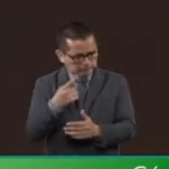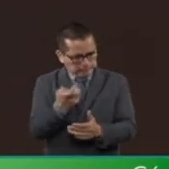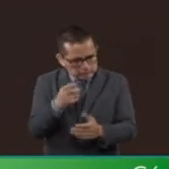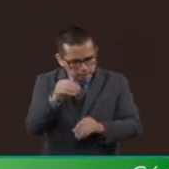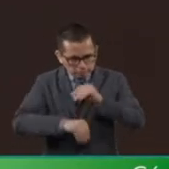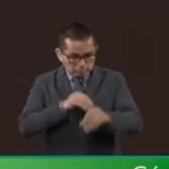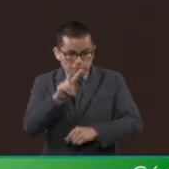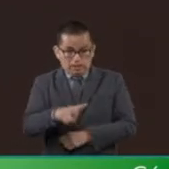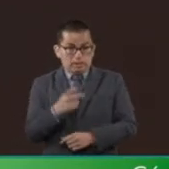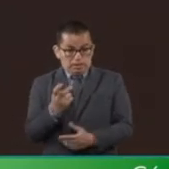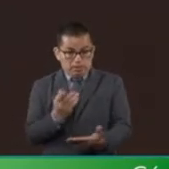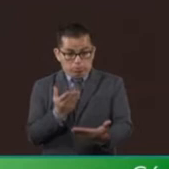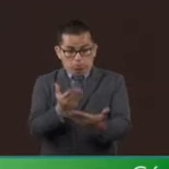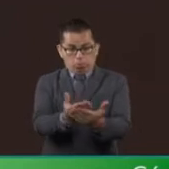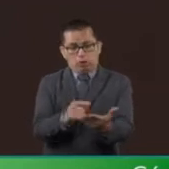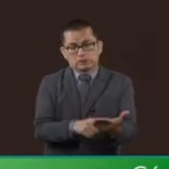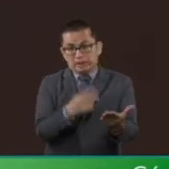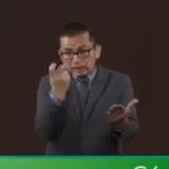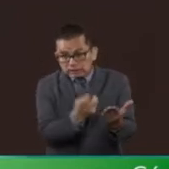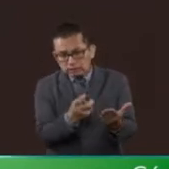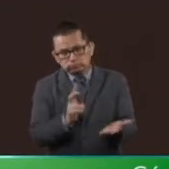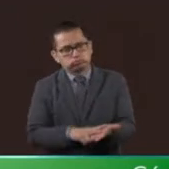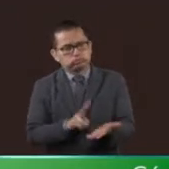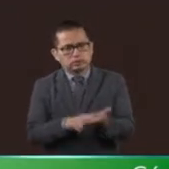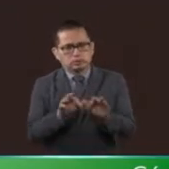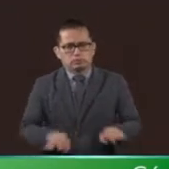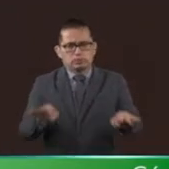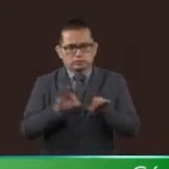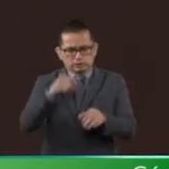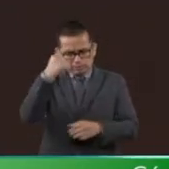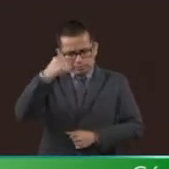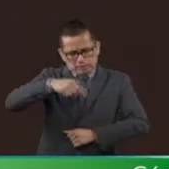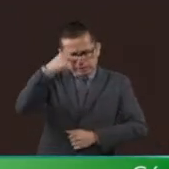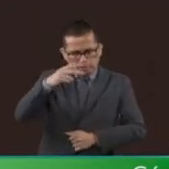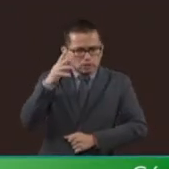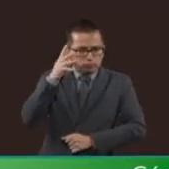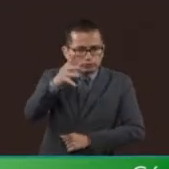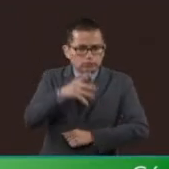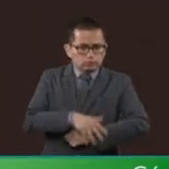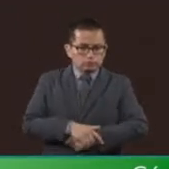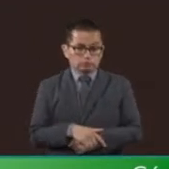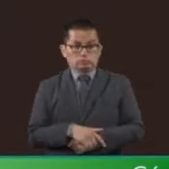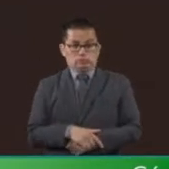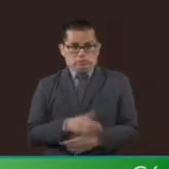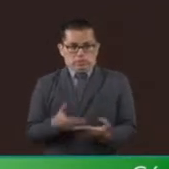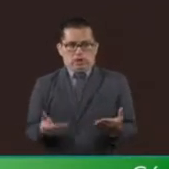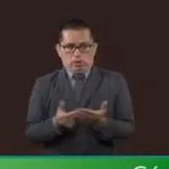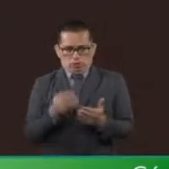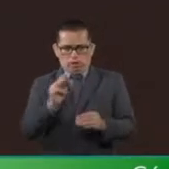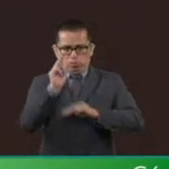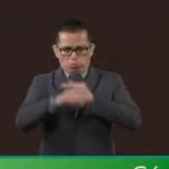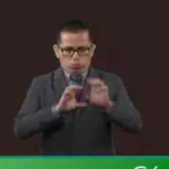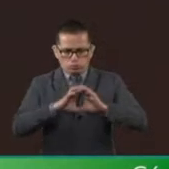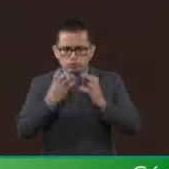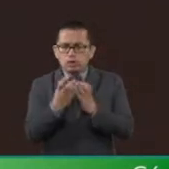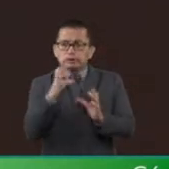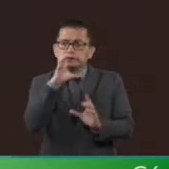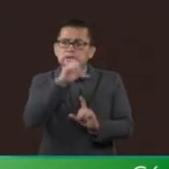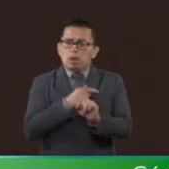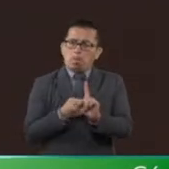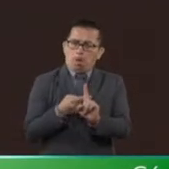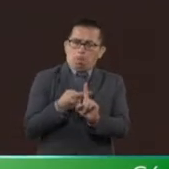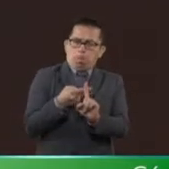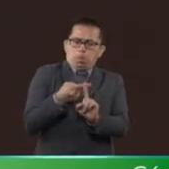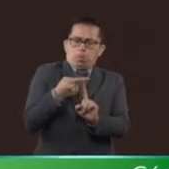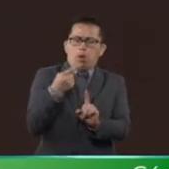propuesta es clave para el futuro del país. Nada más la emergencia climática ha aumentado las temperaturas año tras año. El 15